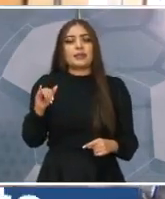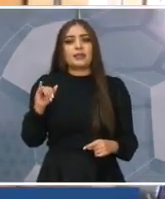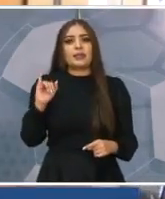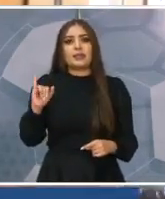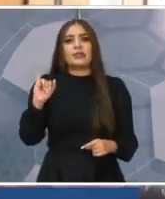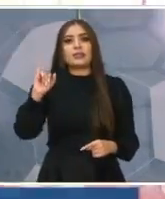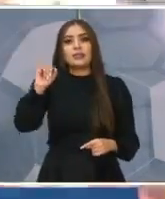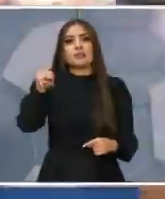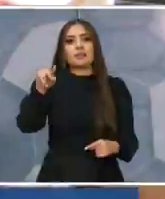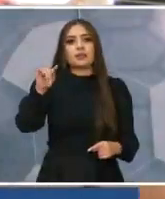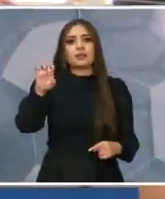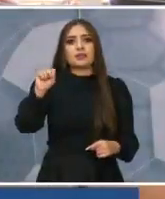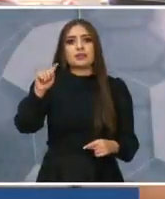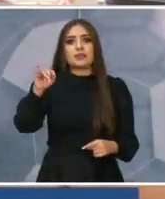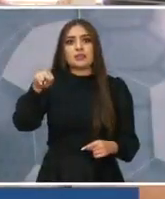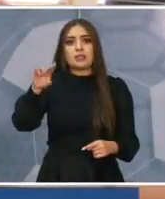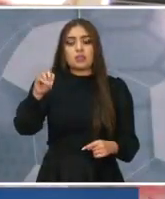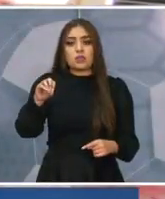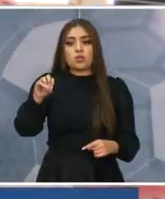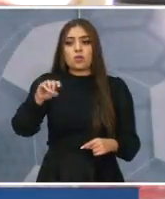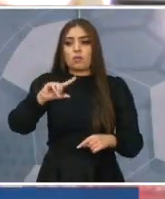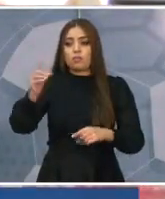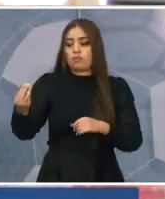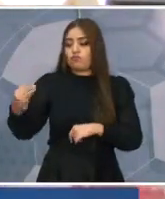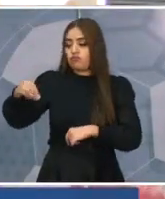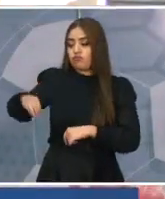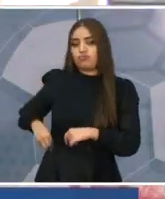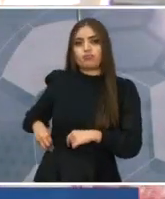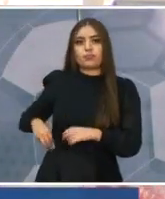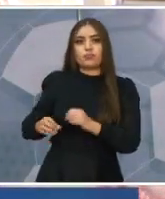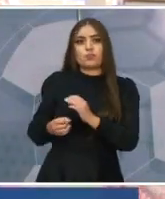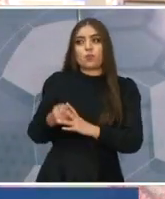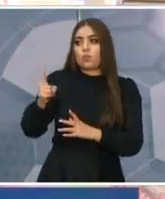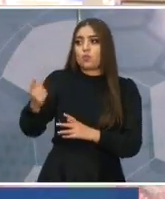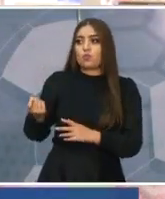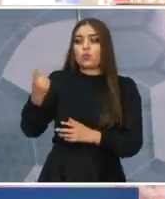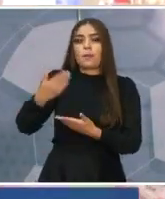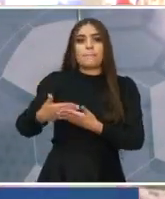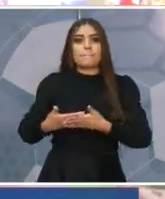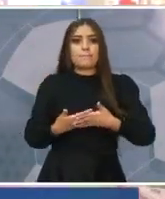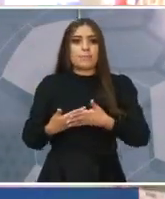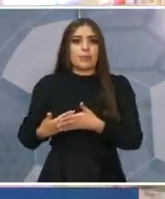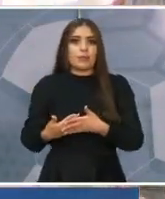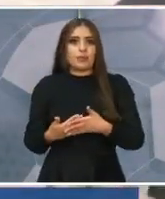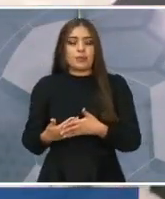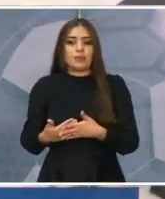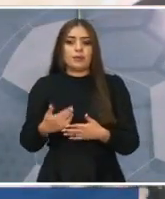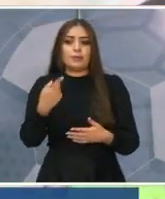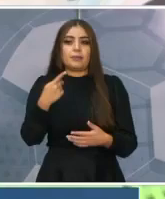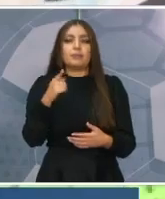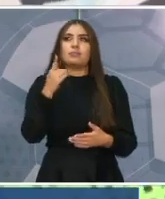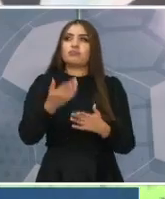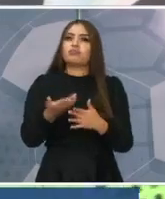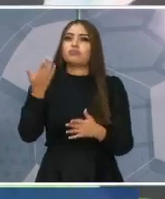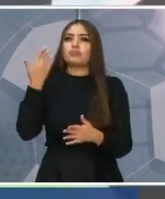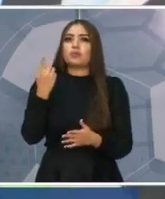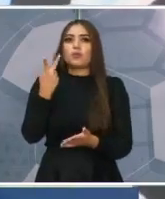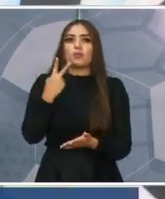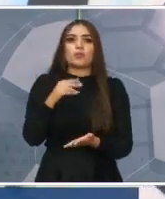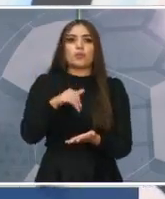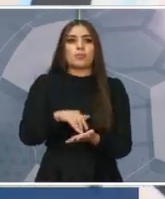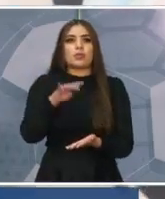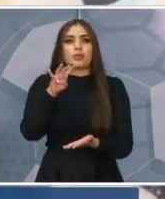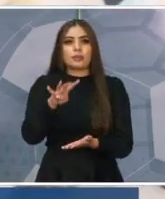4 meses. Sandra recibió tratamiento para sobrellevar su enfermedad desde el 2019. Sin embargo, con el